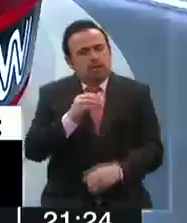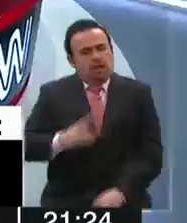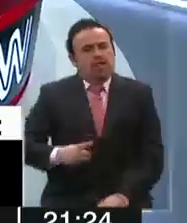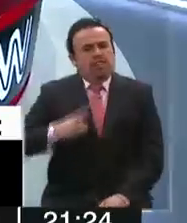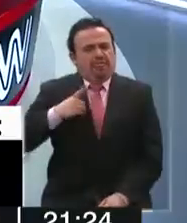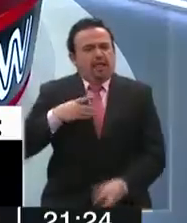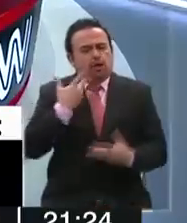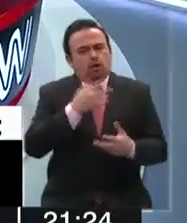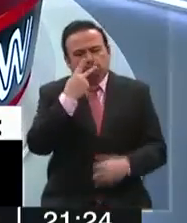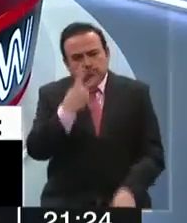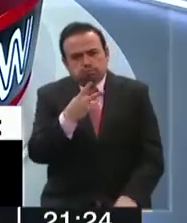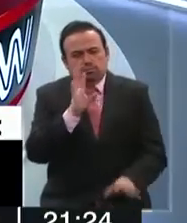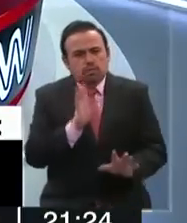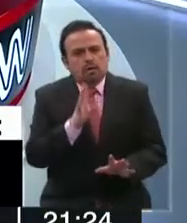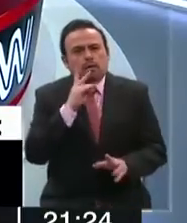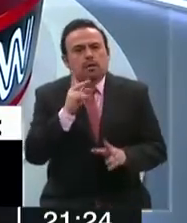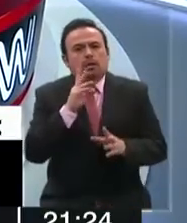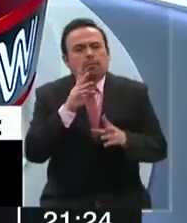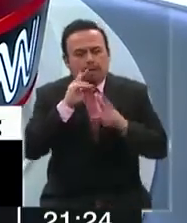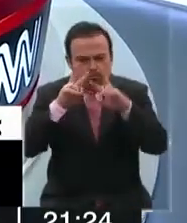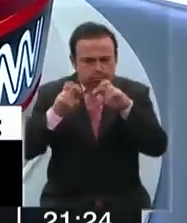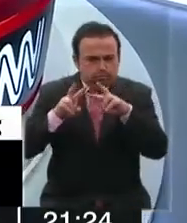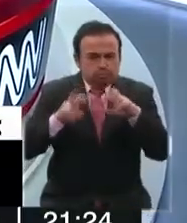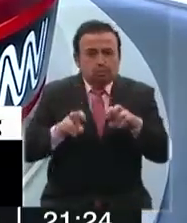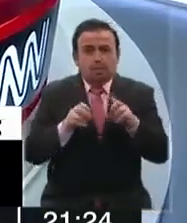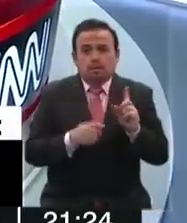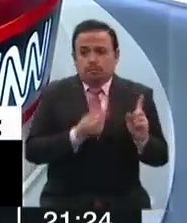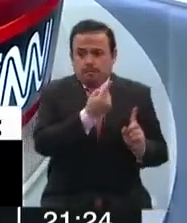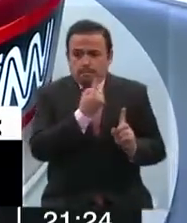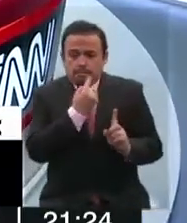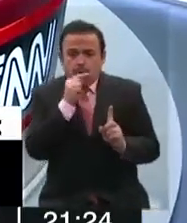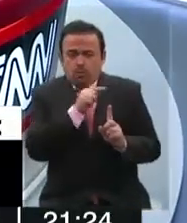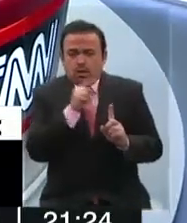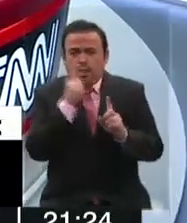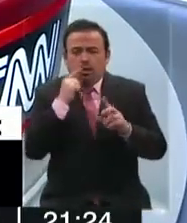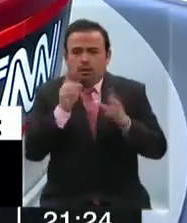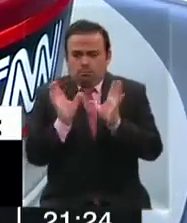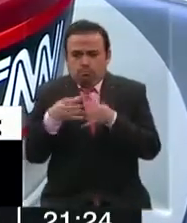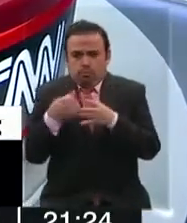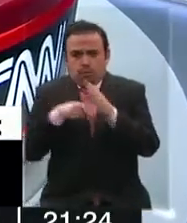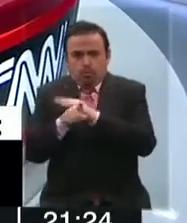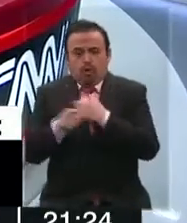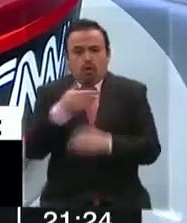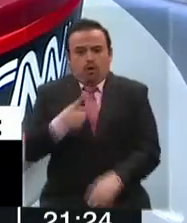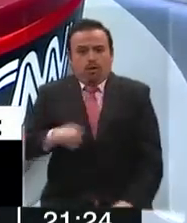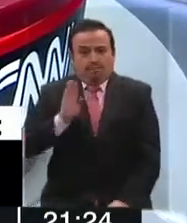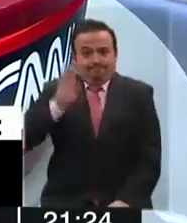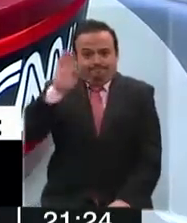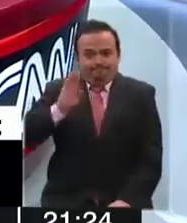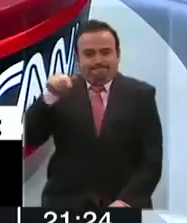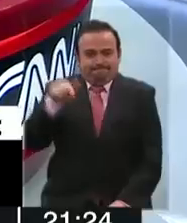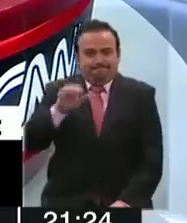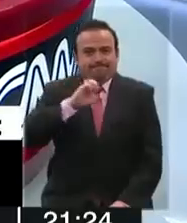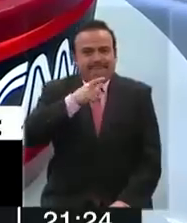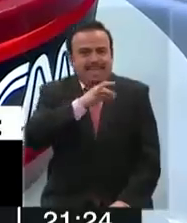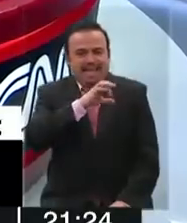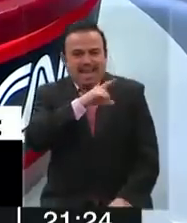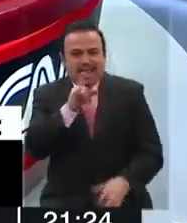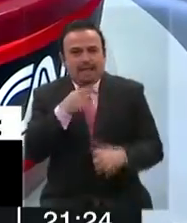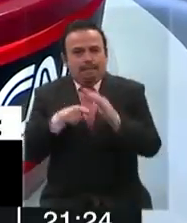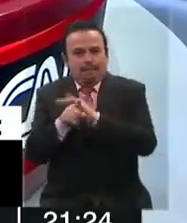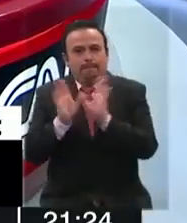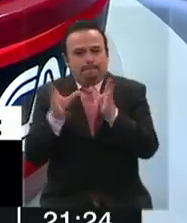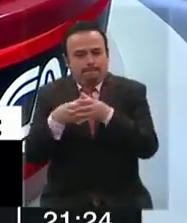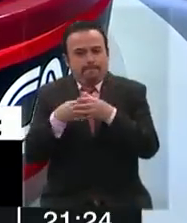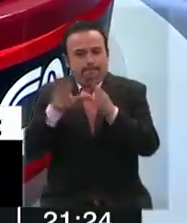ahora eso eso para mantener la estabilidad interna dentro el propio conglomerado de gobierno cuando él es candidato precisamente de un partido en el interior de la